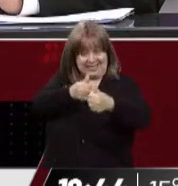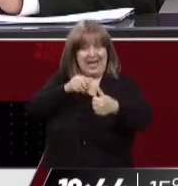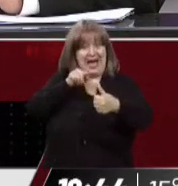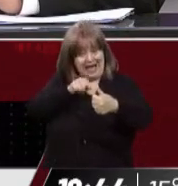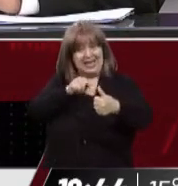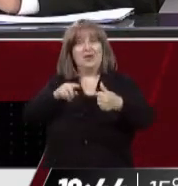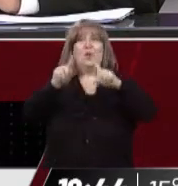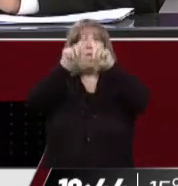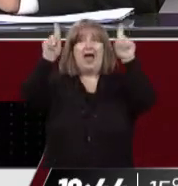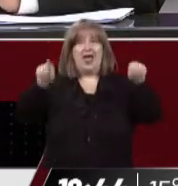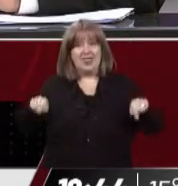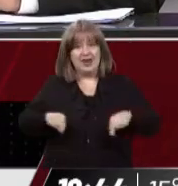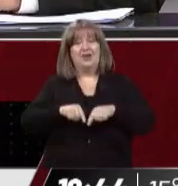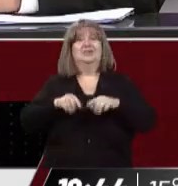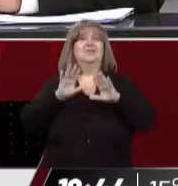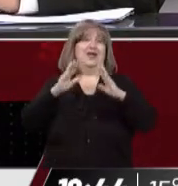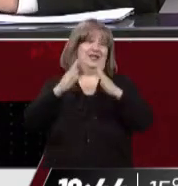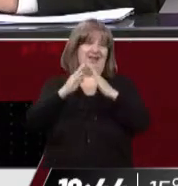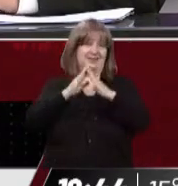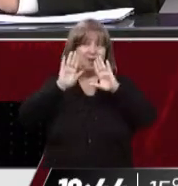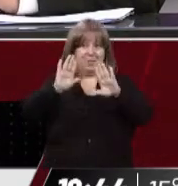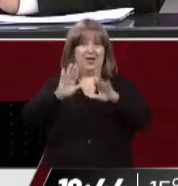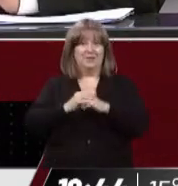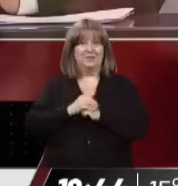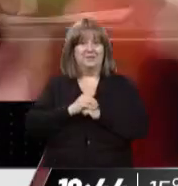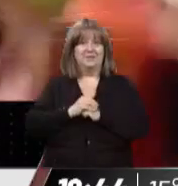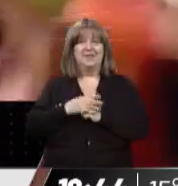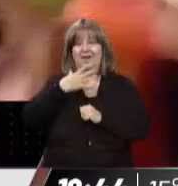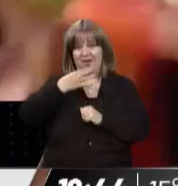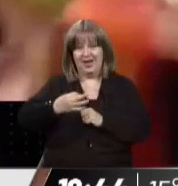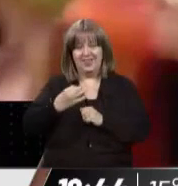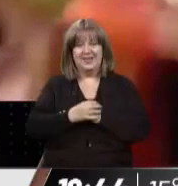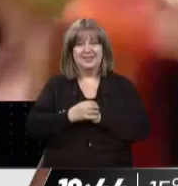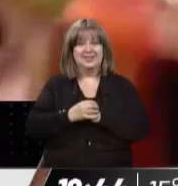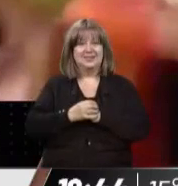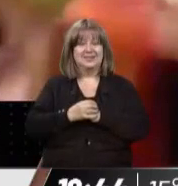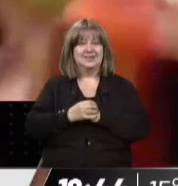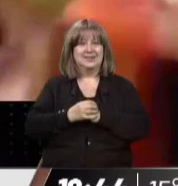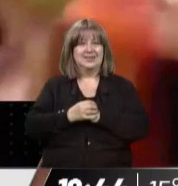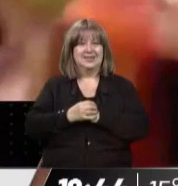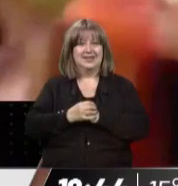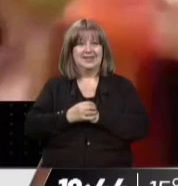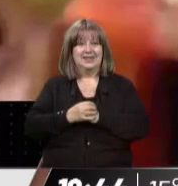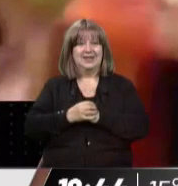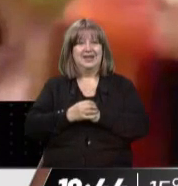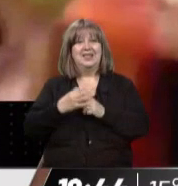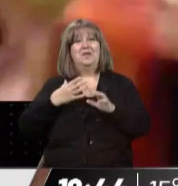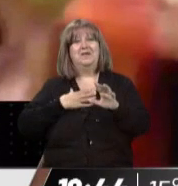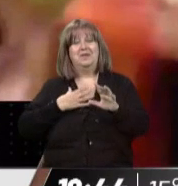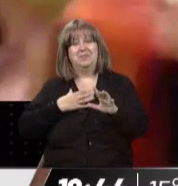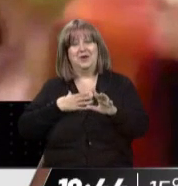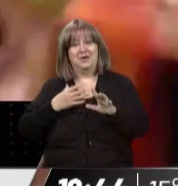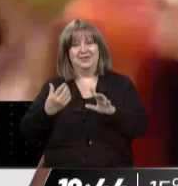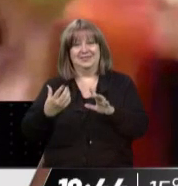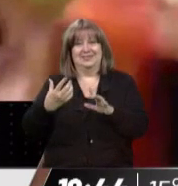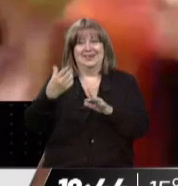un encuadro gigante y ponerlo en casa. Sí, tengo que hacer eso, sí. Claro, totalmente. Después nos mandás la foto. Mirá, ahí está